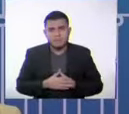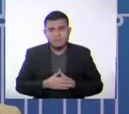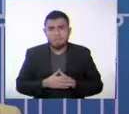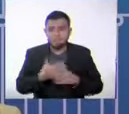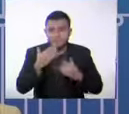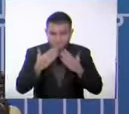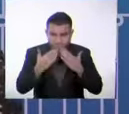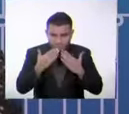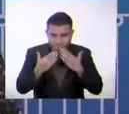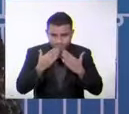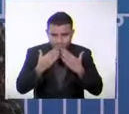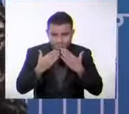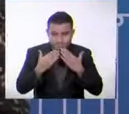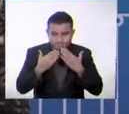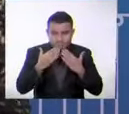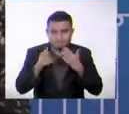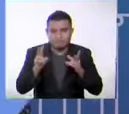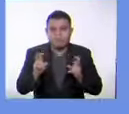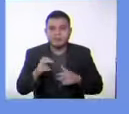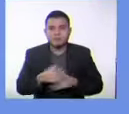identificación del tema.